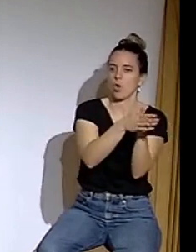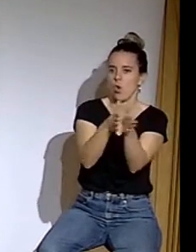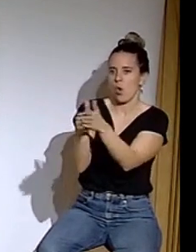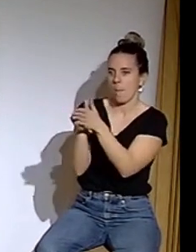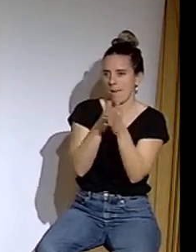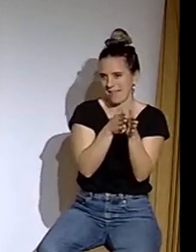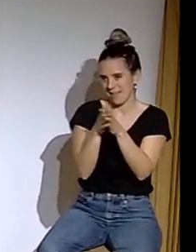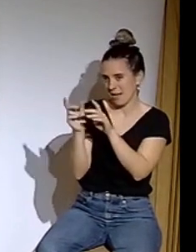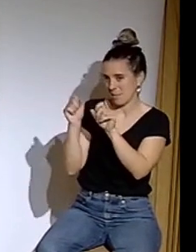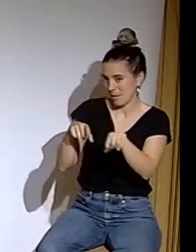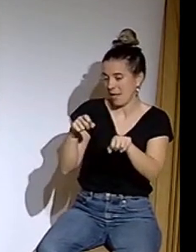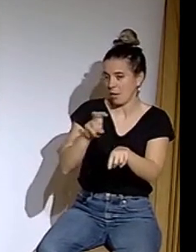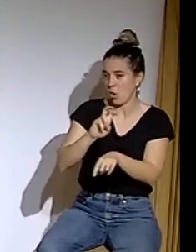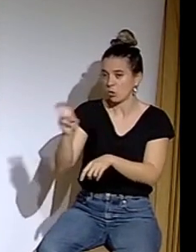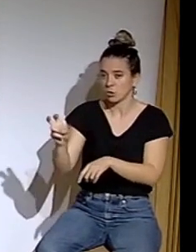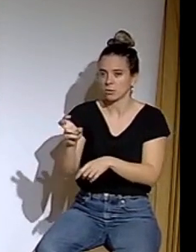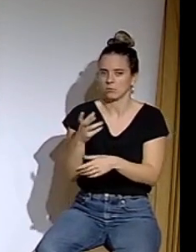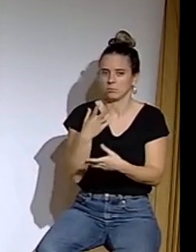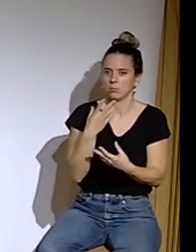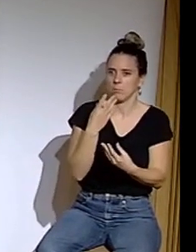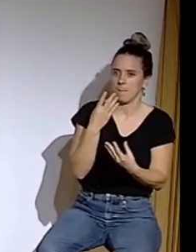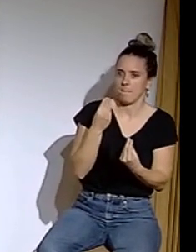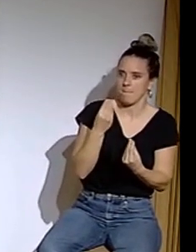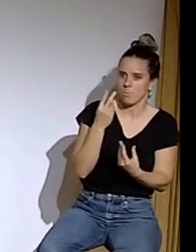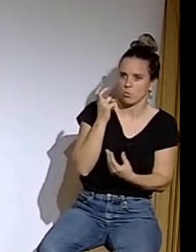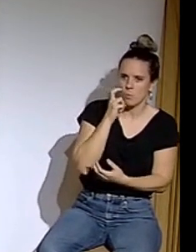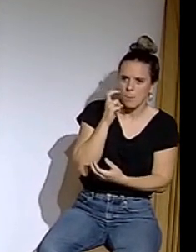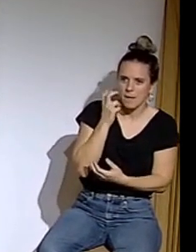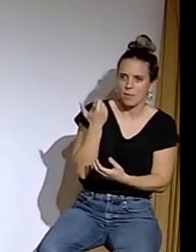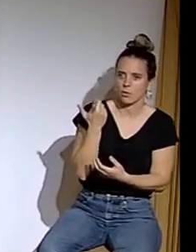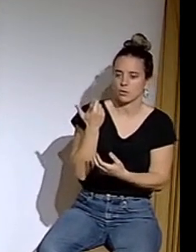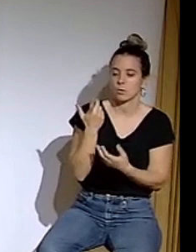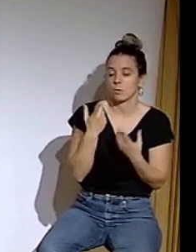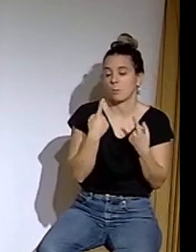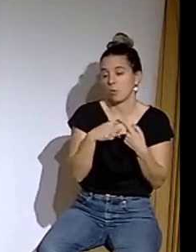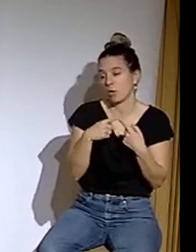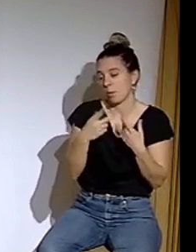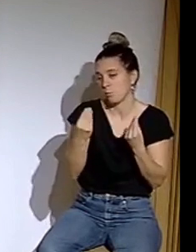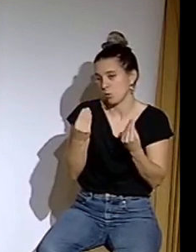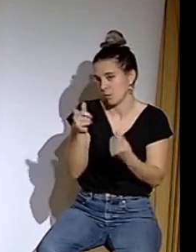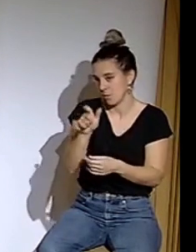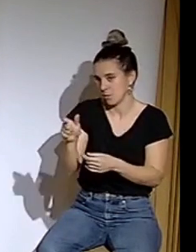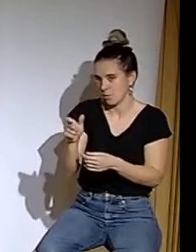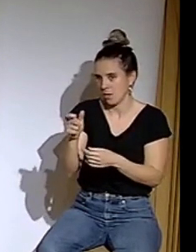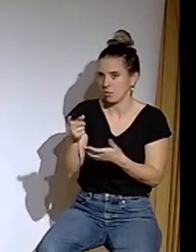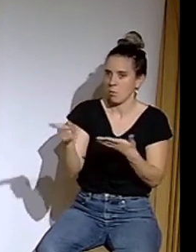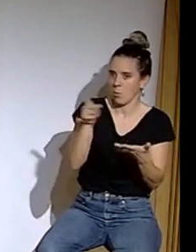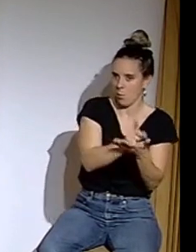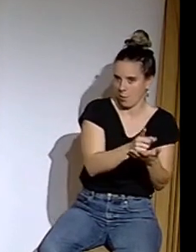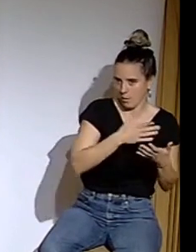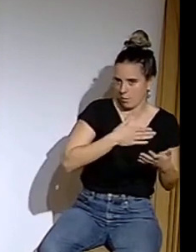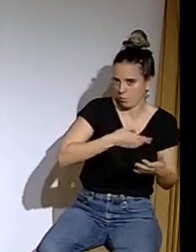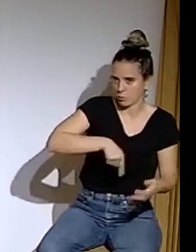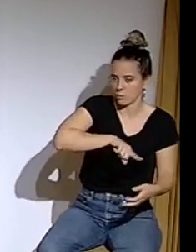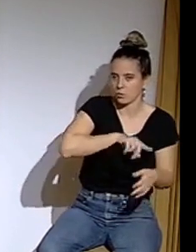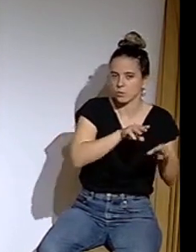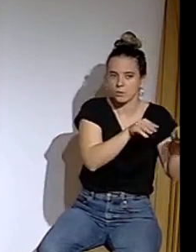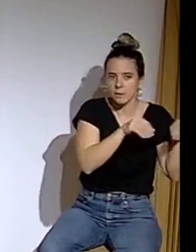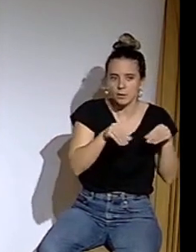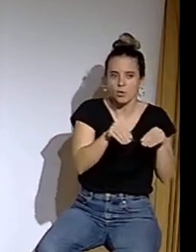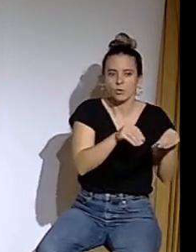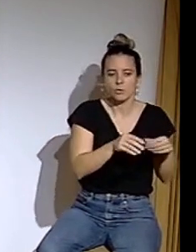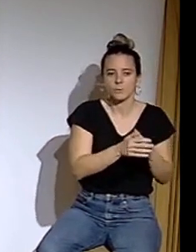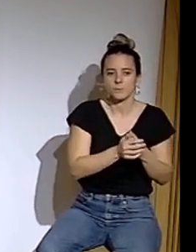migras también estos miedos porque muchas volvíamos a nuestro territorio y bueno empezar a contar de